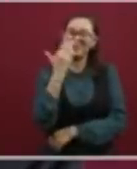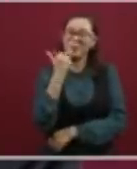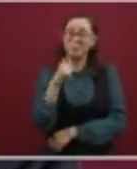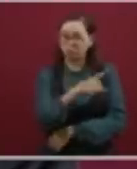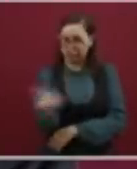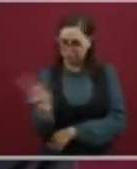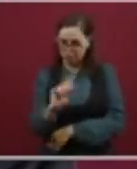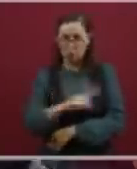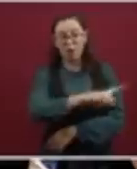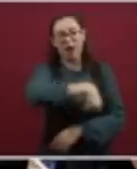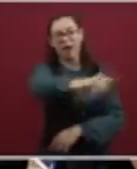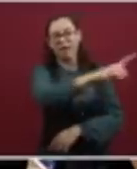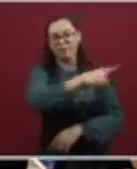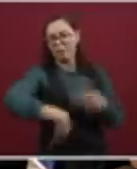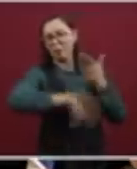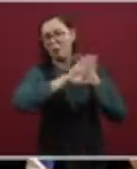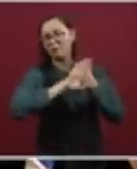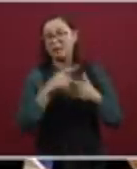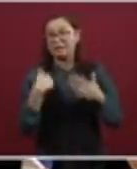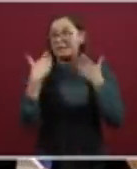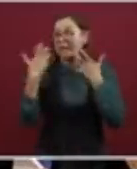adversarios.